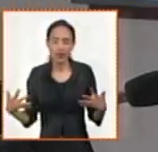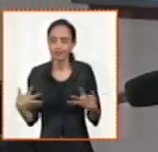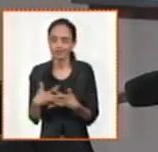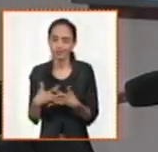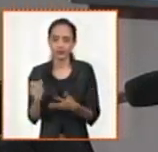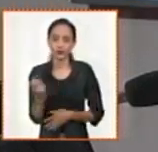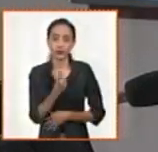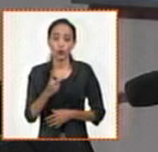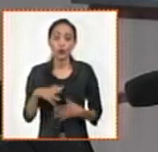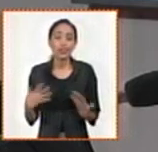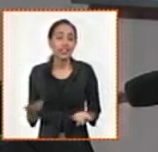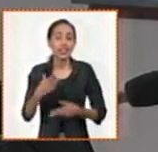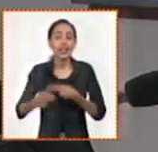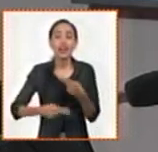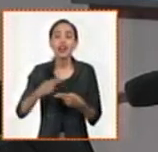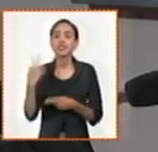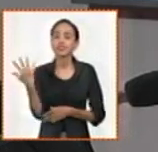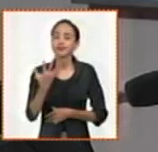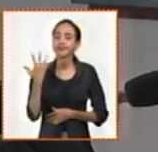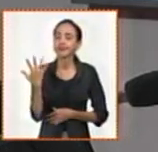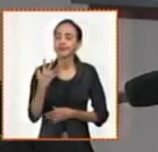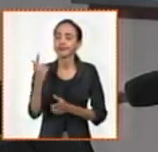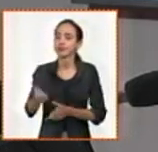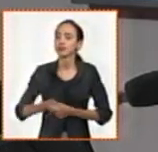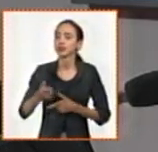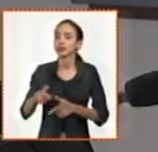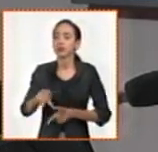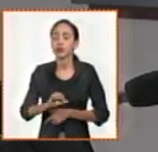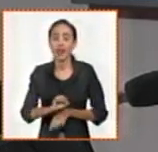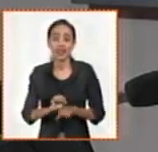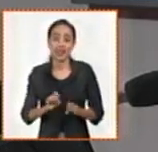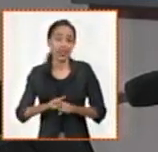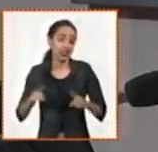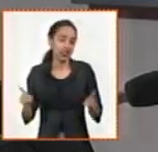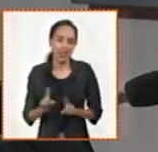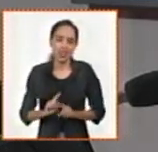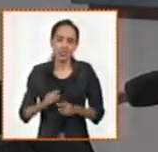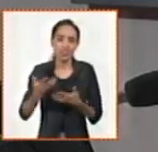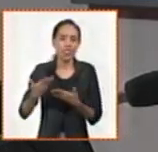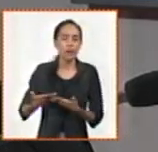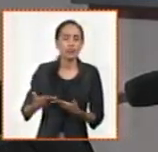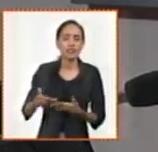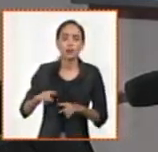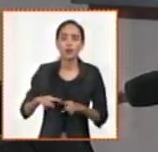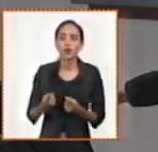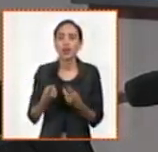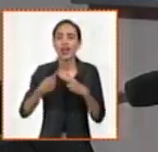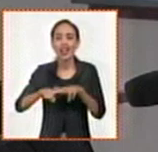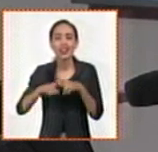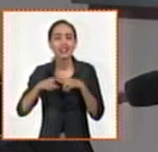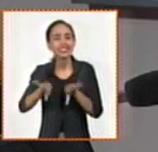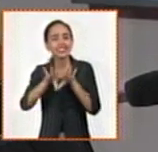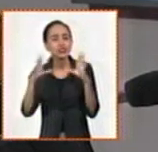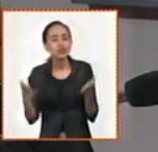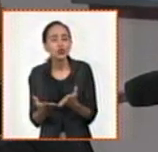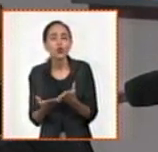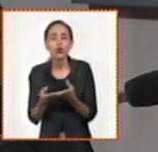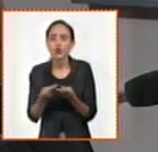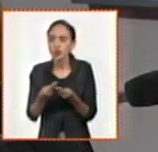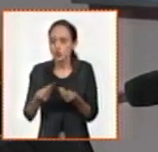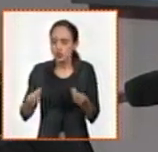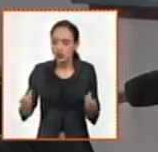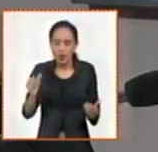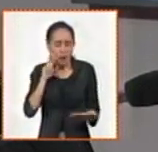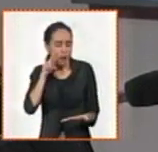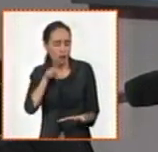mano. Entonces, ¿qué hace la agroecología? Rompe esas dependencias a partir de una restauración del suelo, de mirar